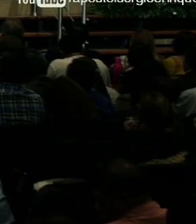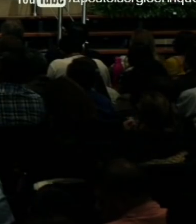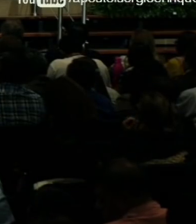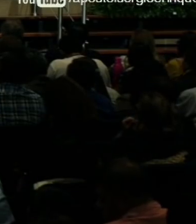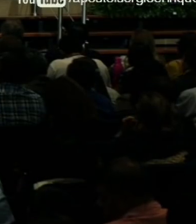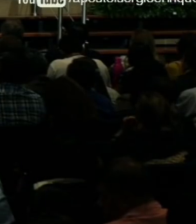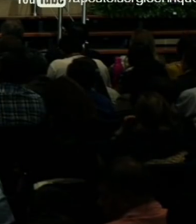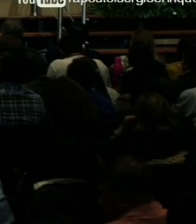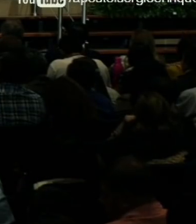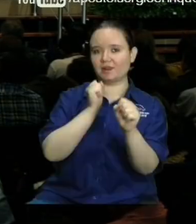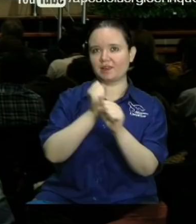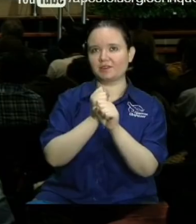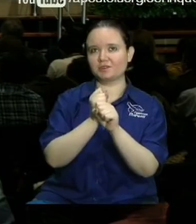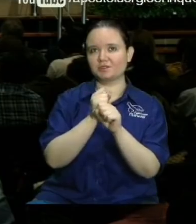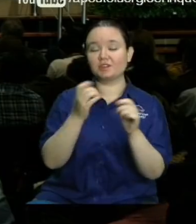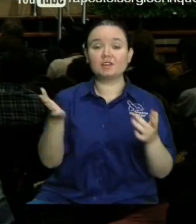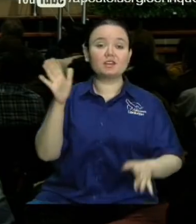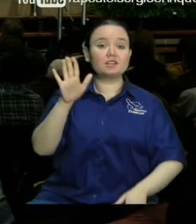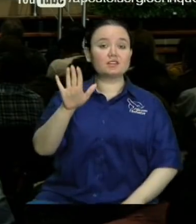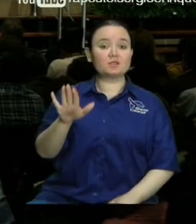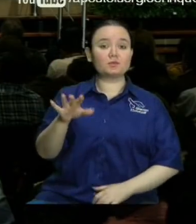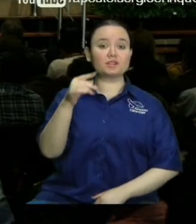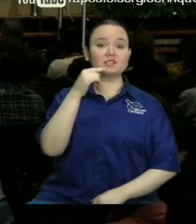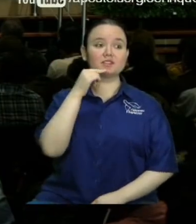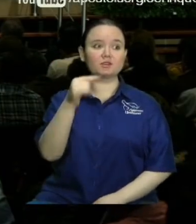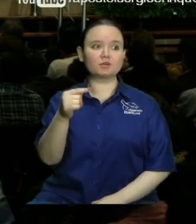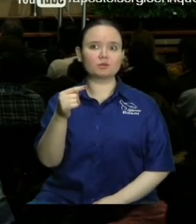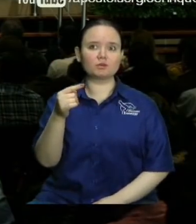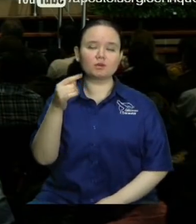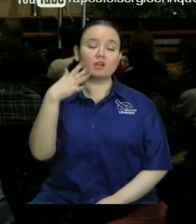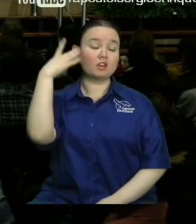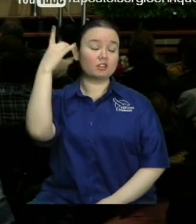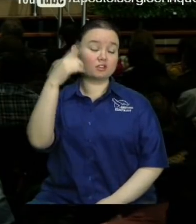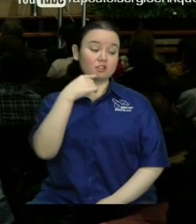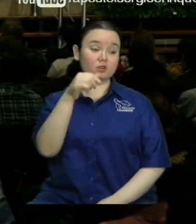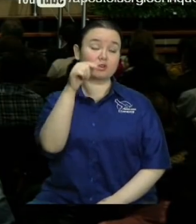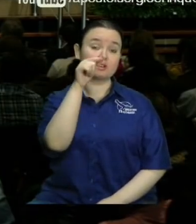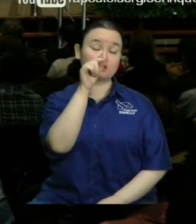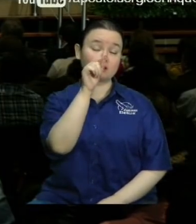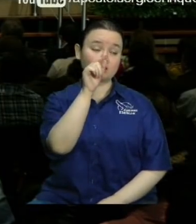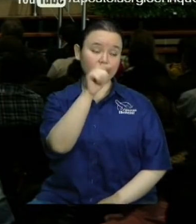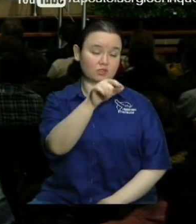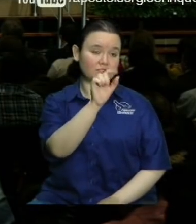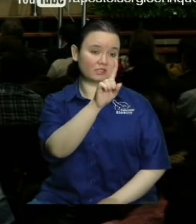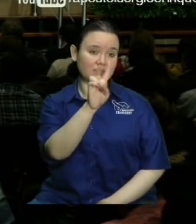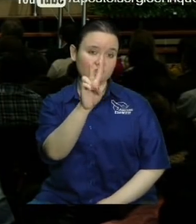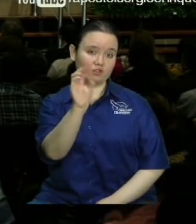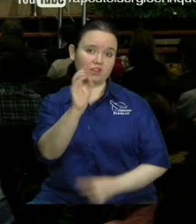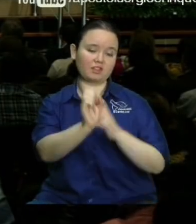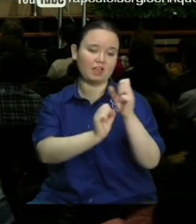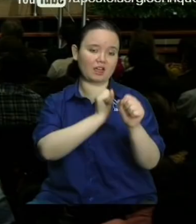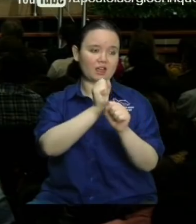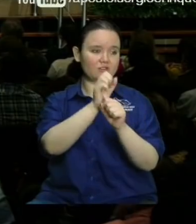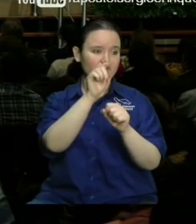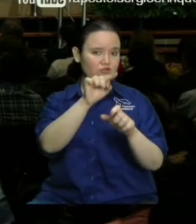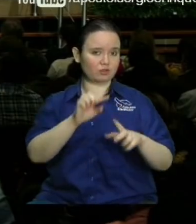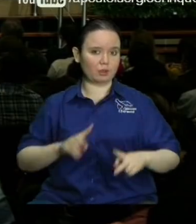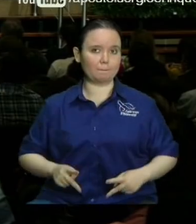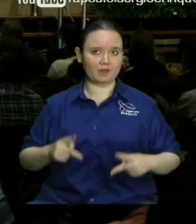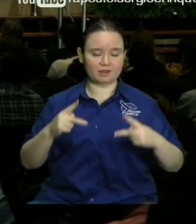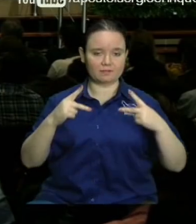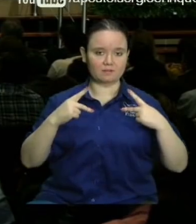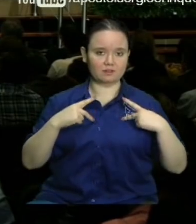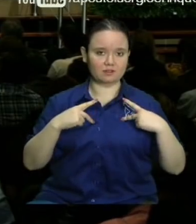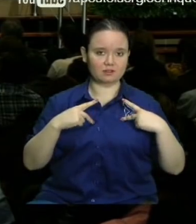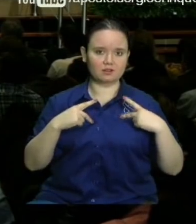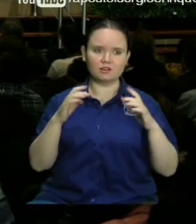del diluvio dijo Dios, ahora van a vivir 120. Y después Dios le dijo a Moisés, los